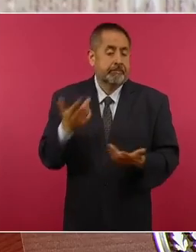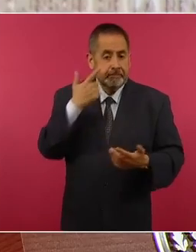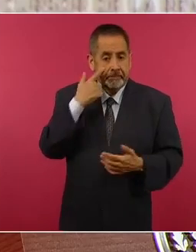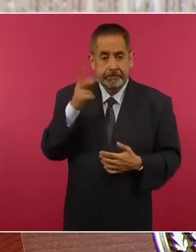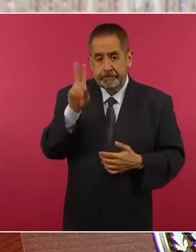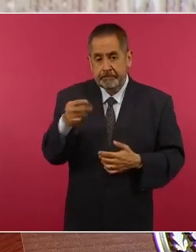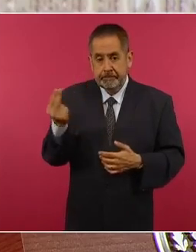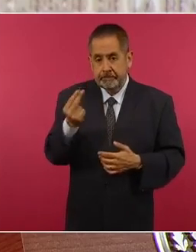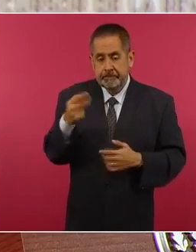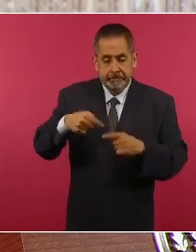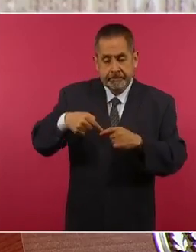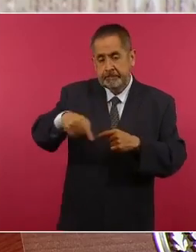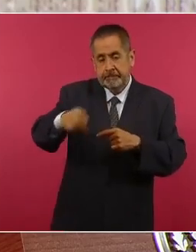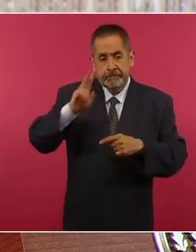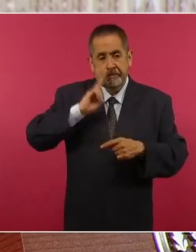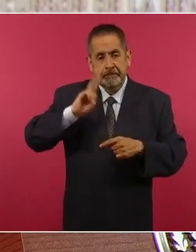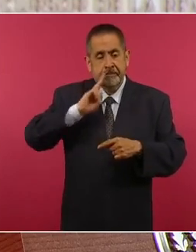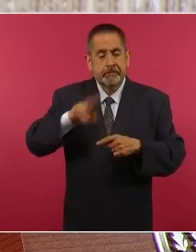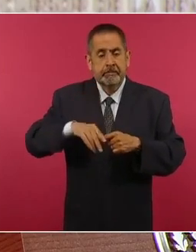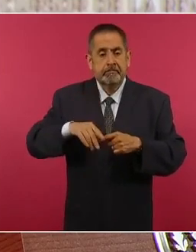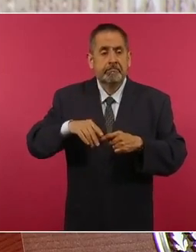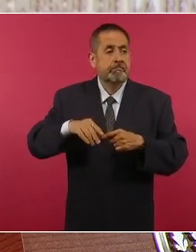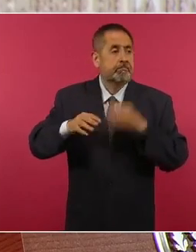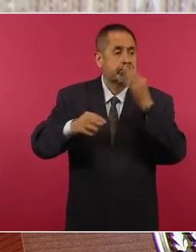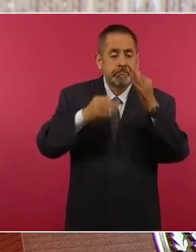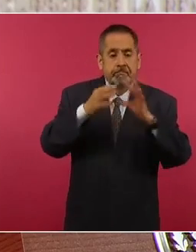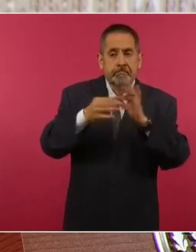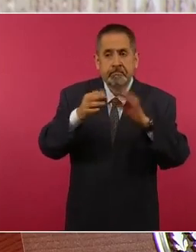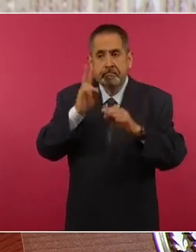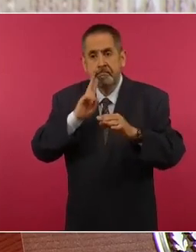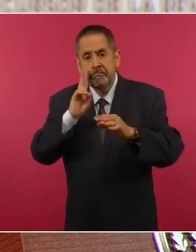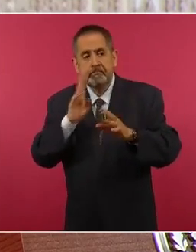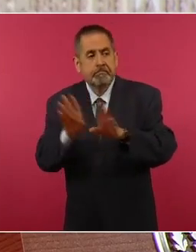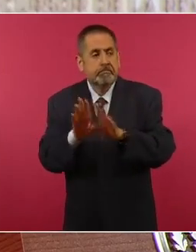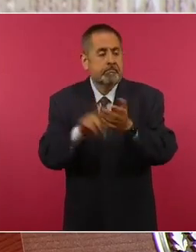estamos por promover